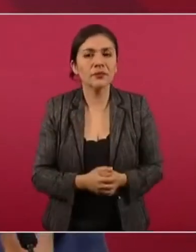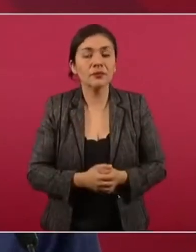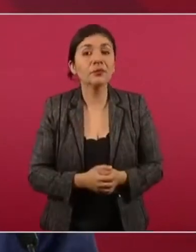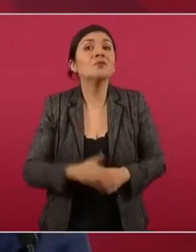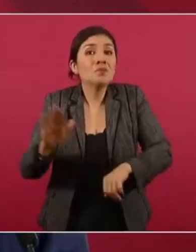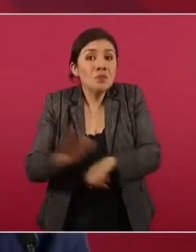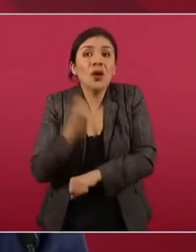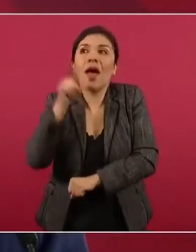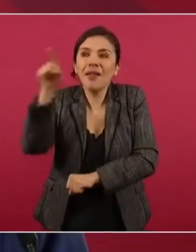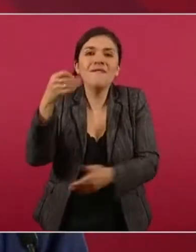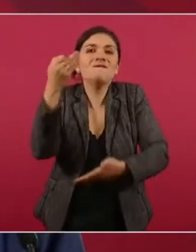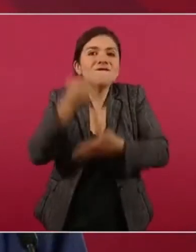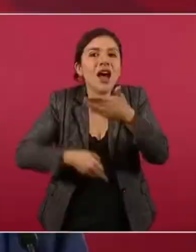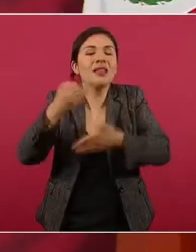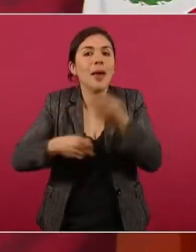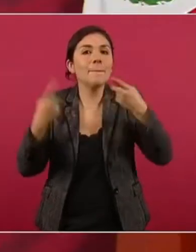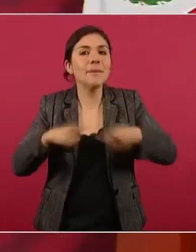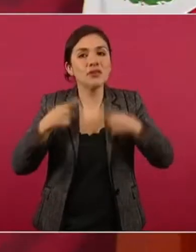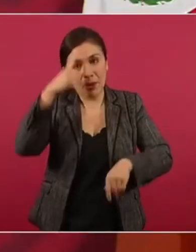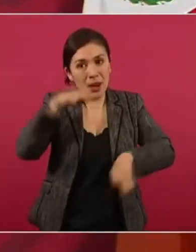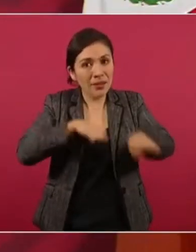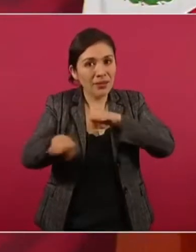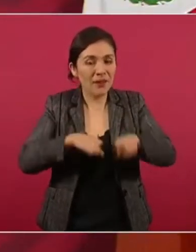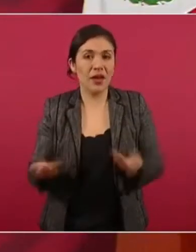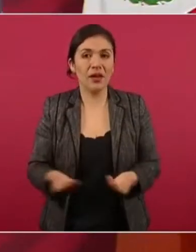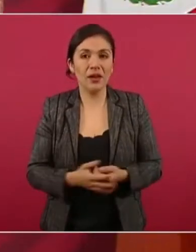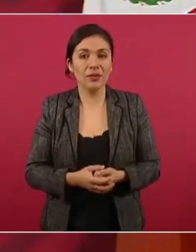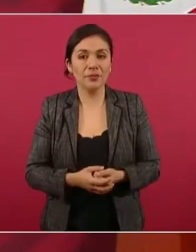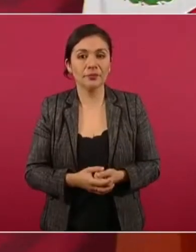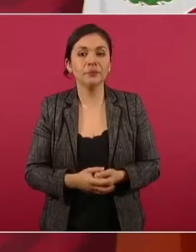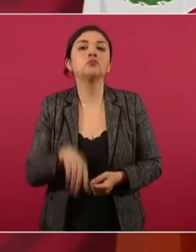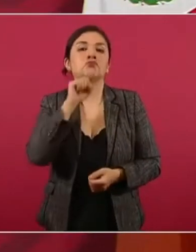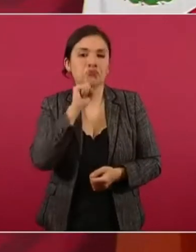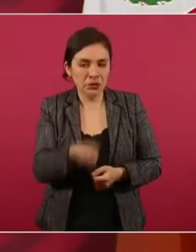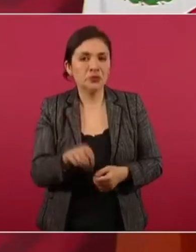porque les hace falta fuerza de trabajo. Y también hablamos